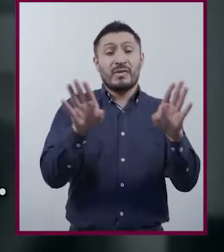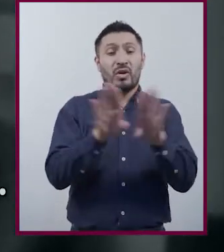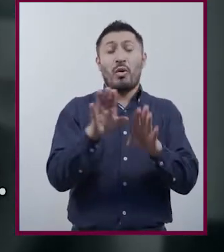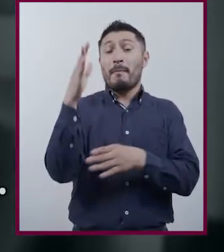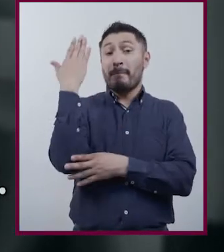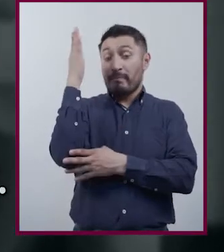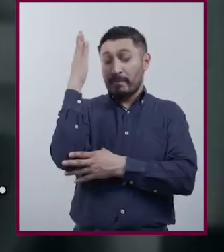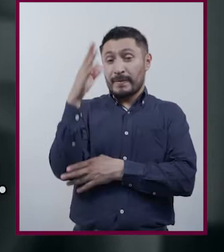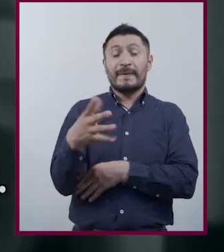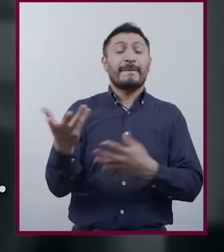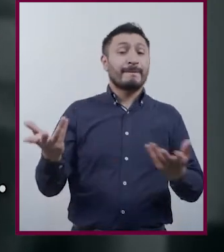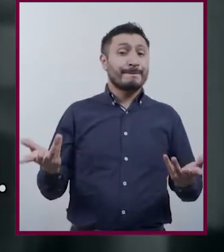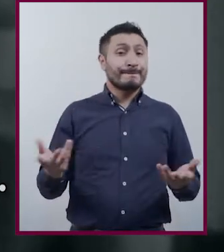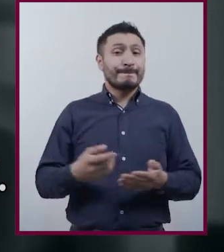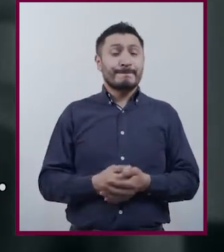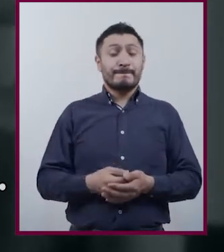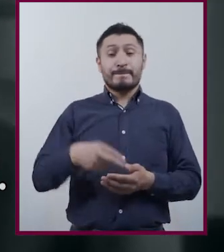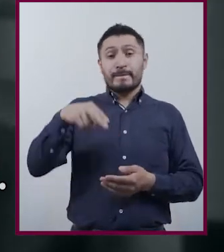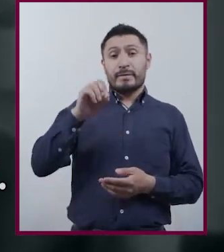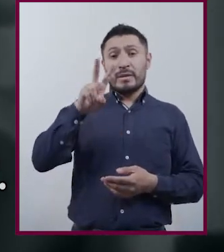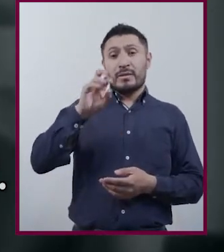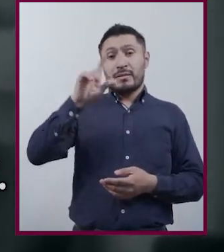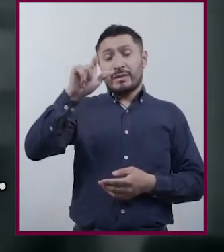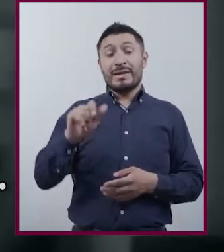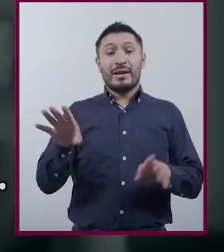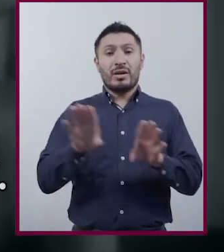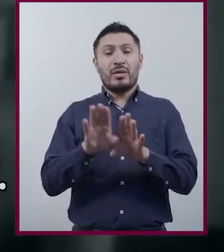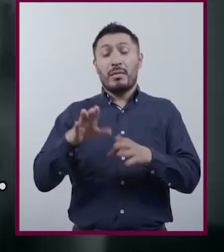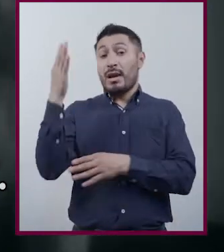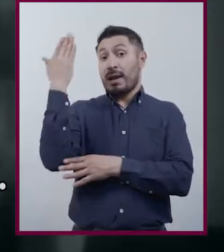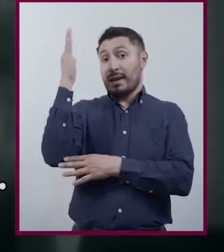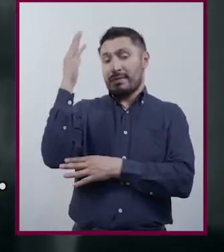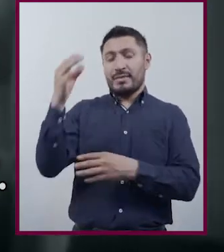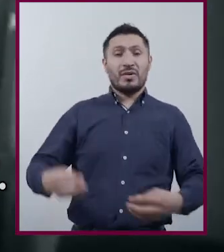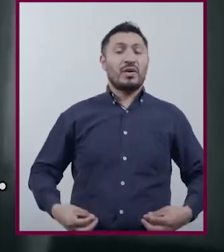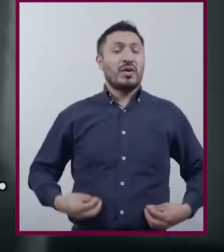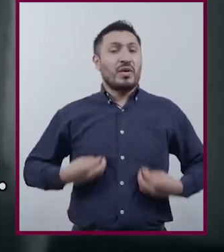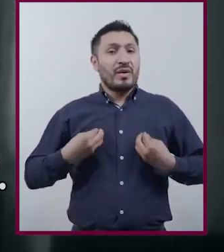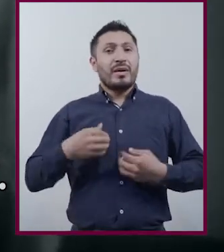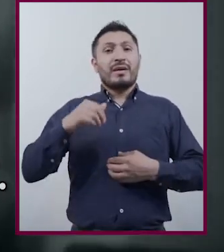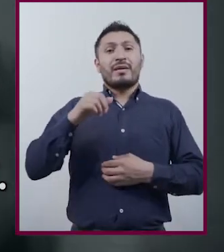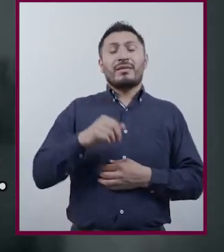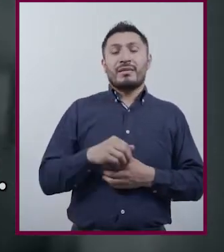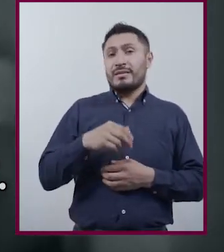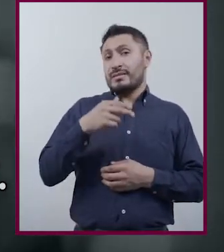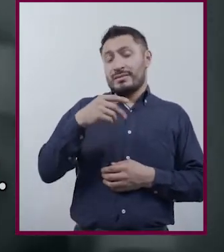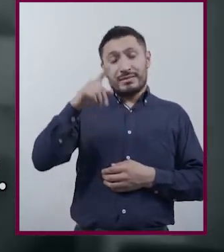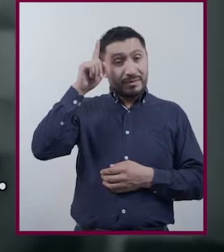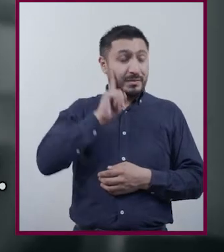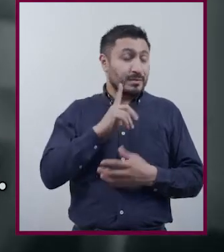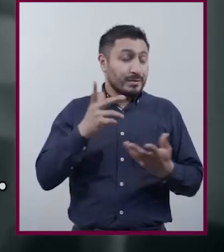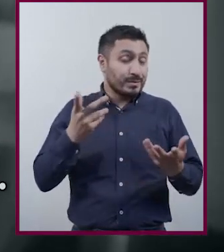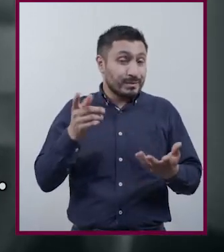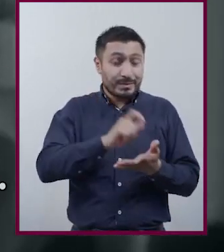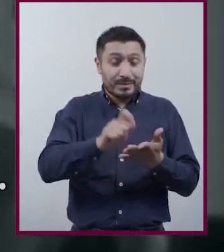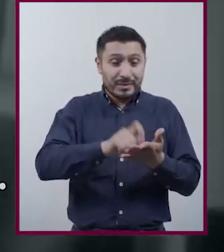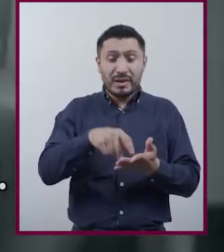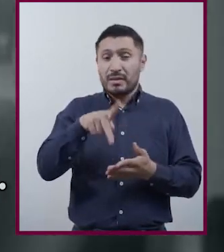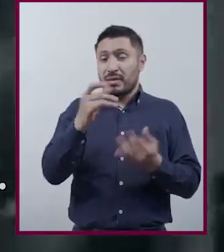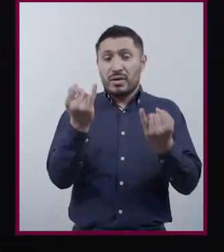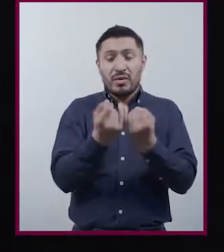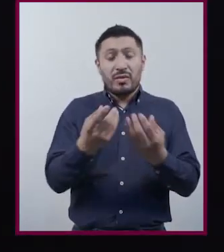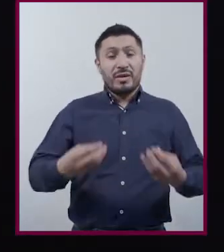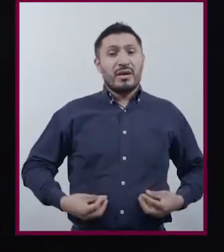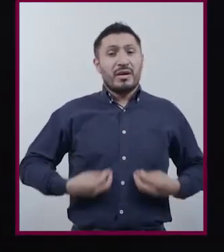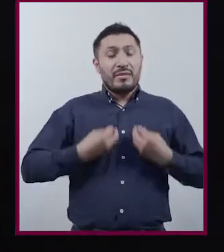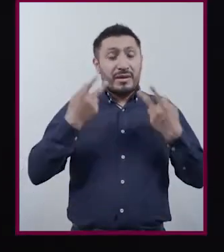espejo, mejor dicho, una novela es un espejo de la vida del autor o autora, obviamente, pero también de la vida del lector o lectora.